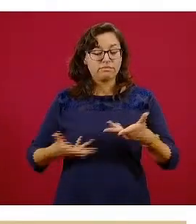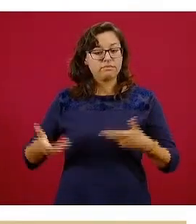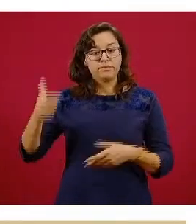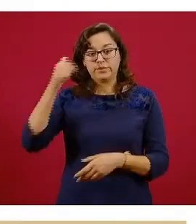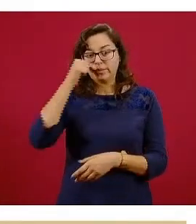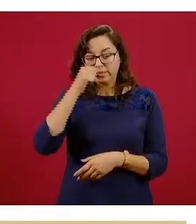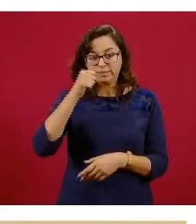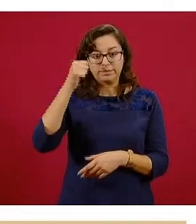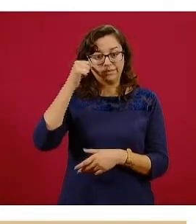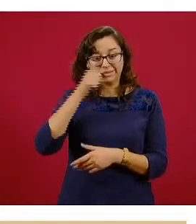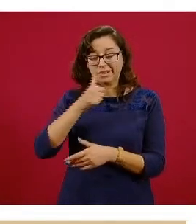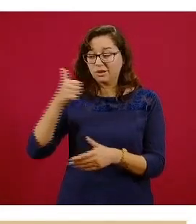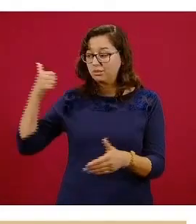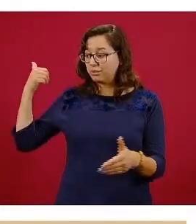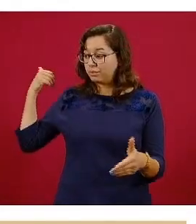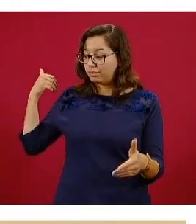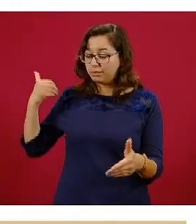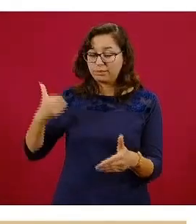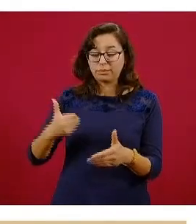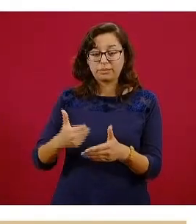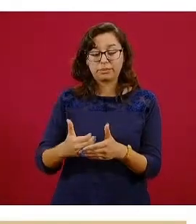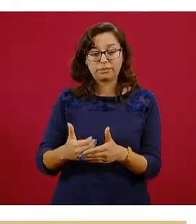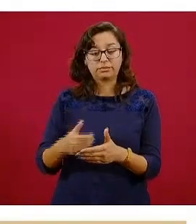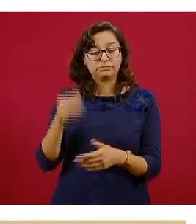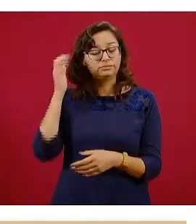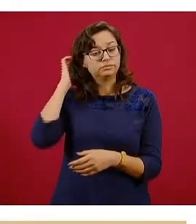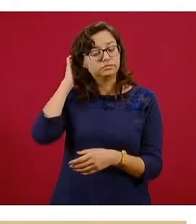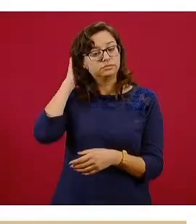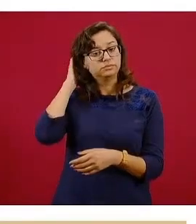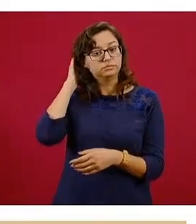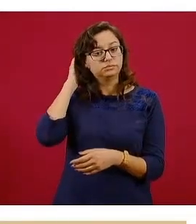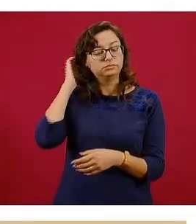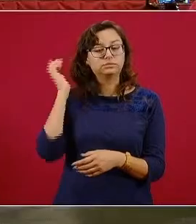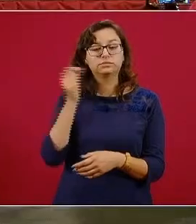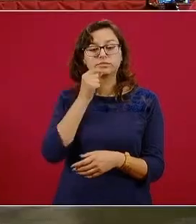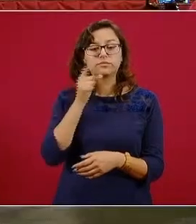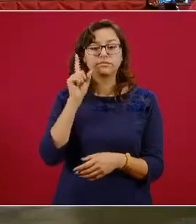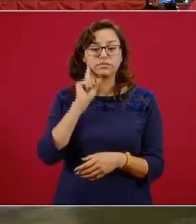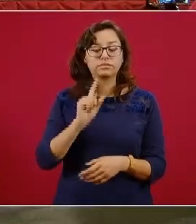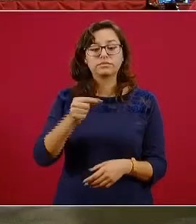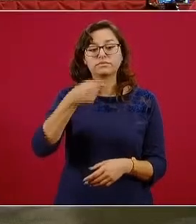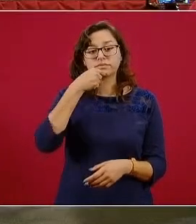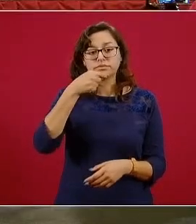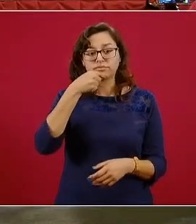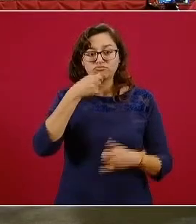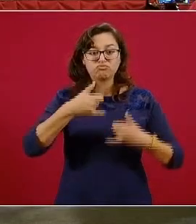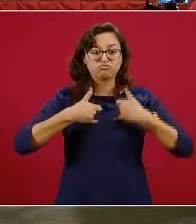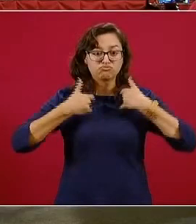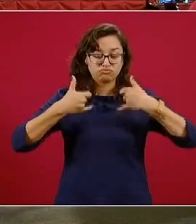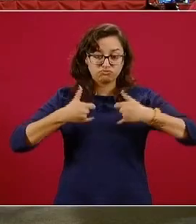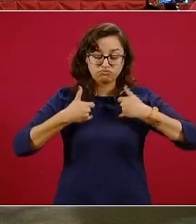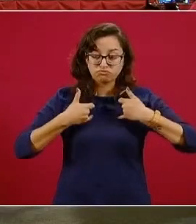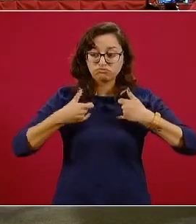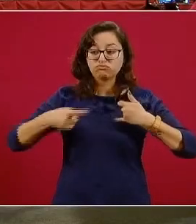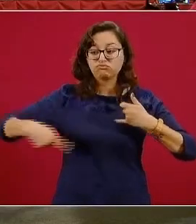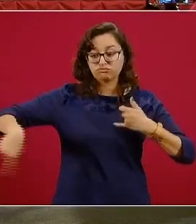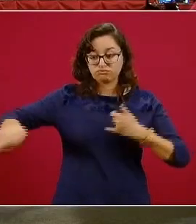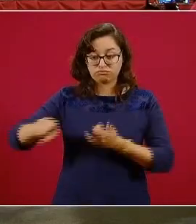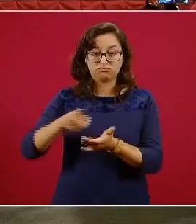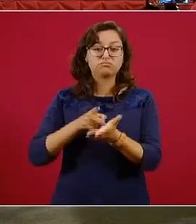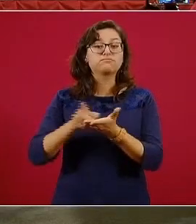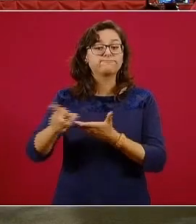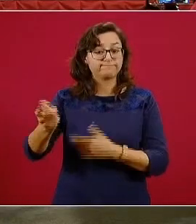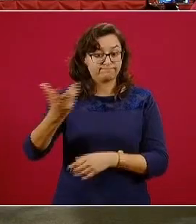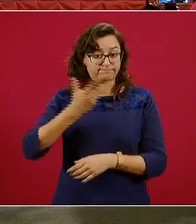permanente que durante todo este tiempo se ha generado en las familias. Niñas, niños y adolescentes son sujetos de derechos